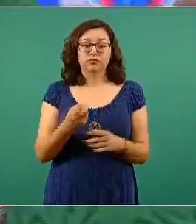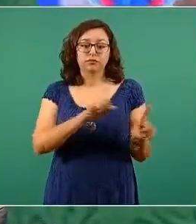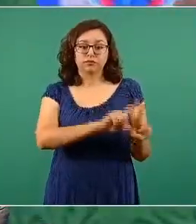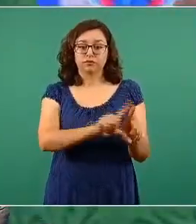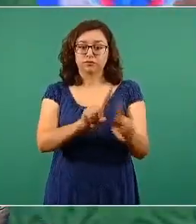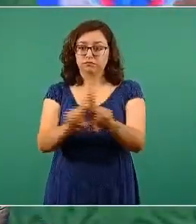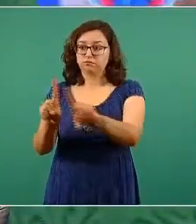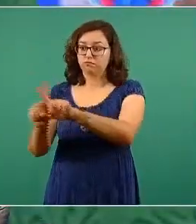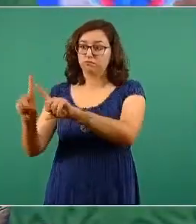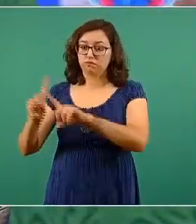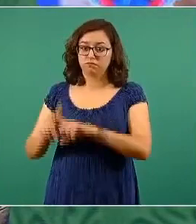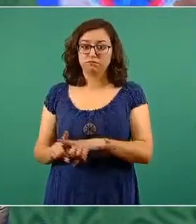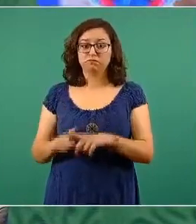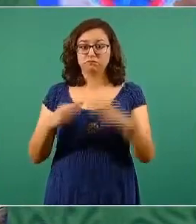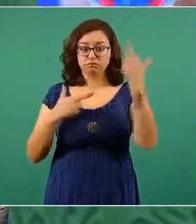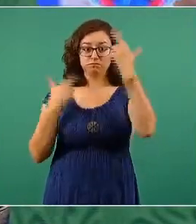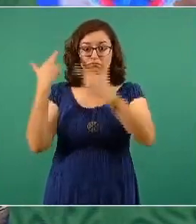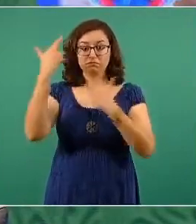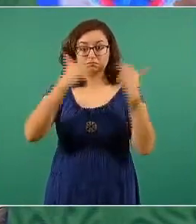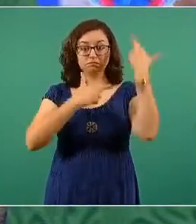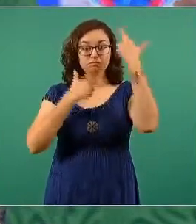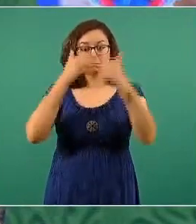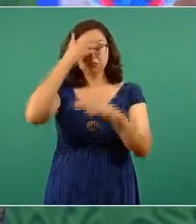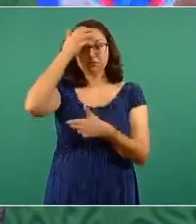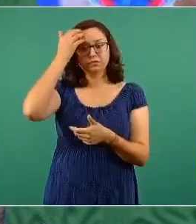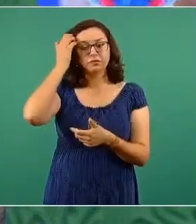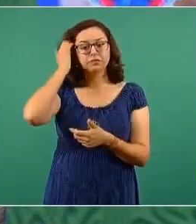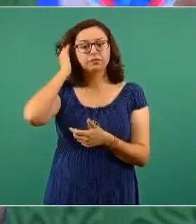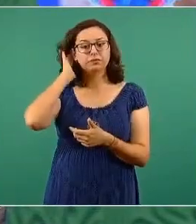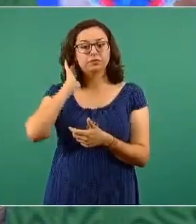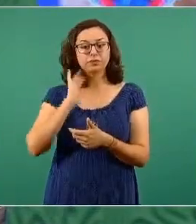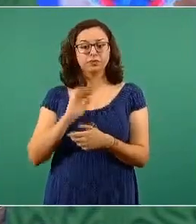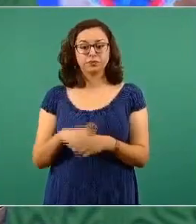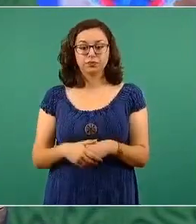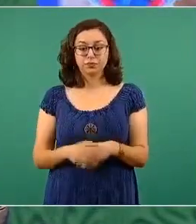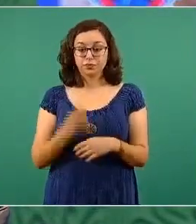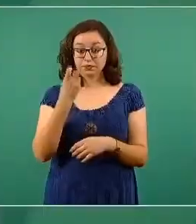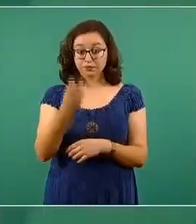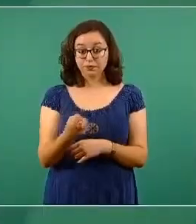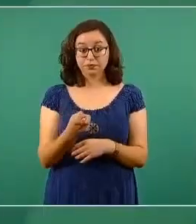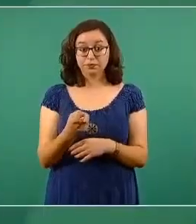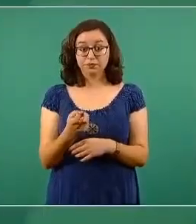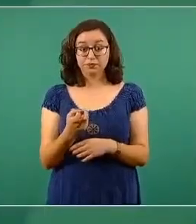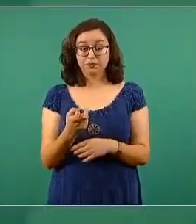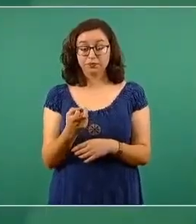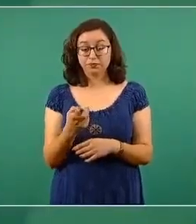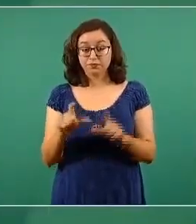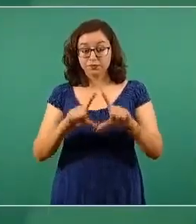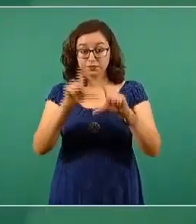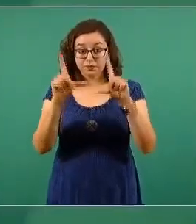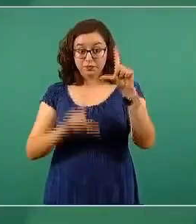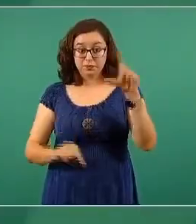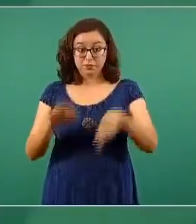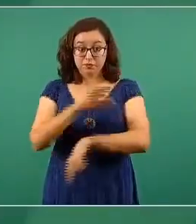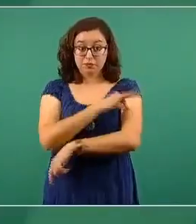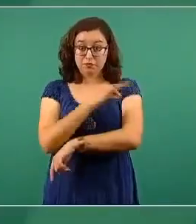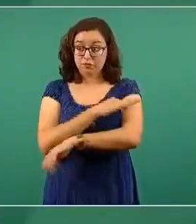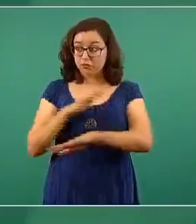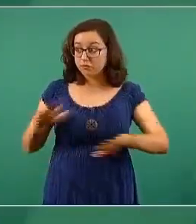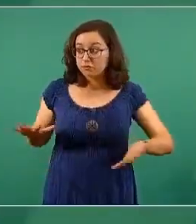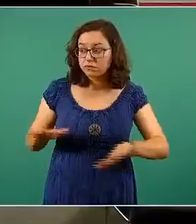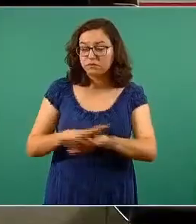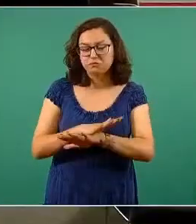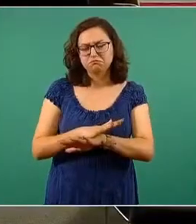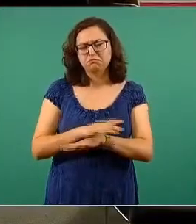diferentes análisis. Esto tampoco genera ningún cambio para efectos de la estrategia nacional de vacunación.